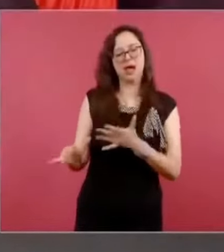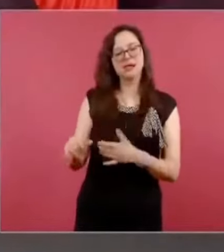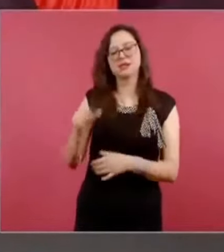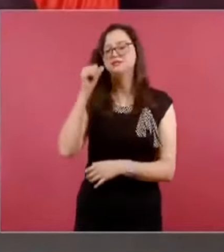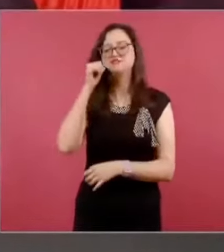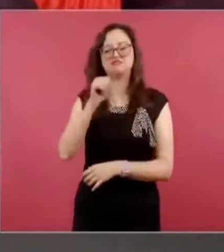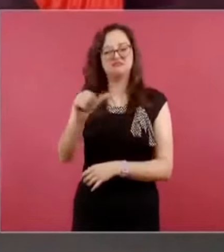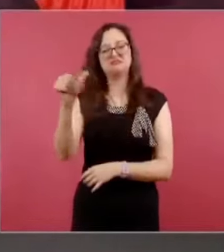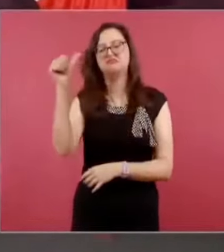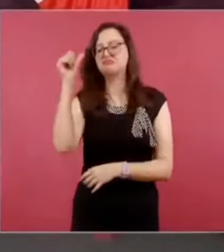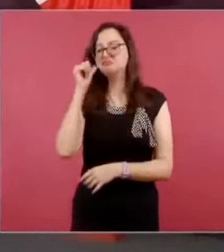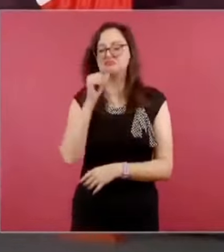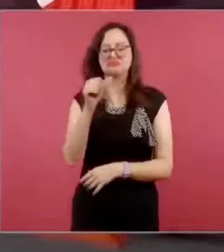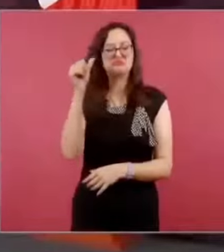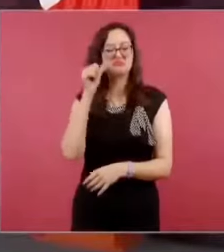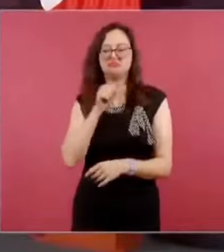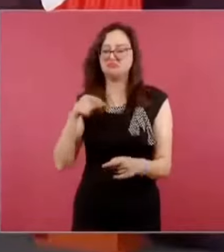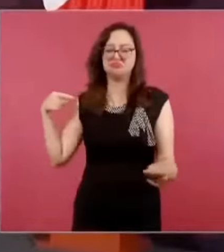mano negra